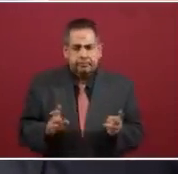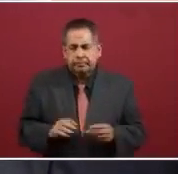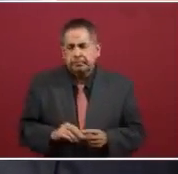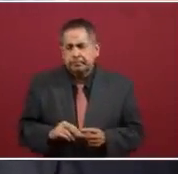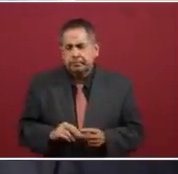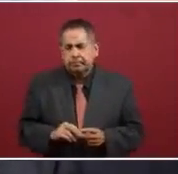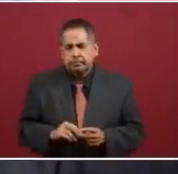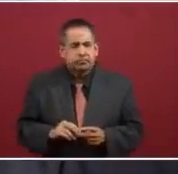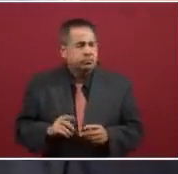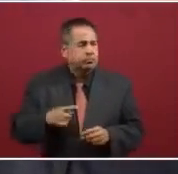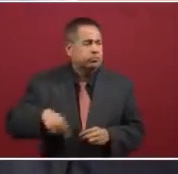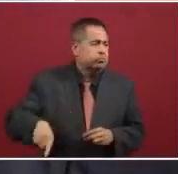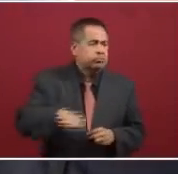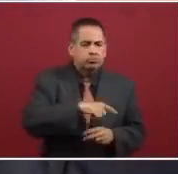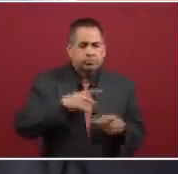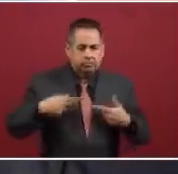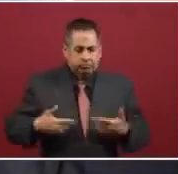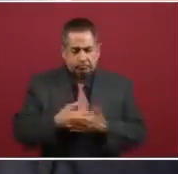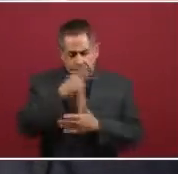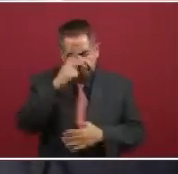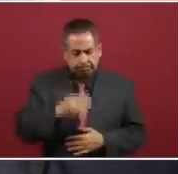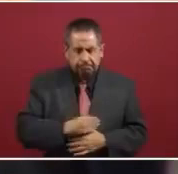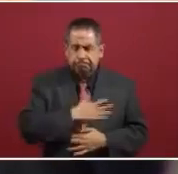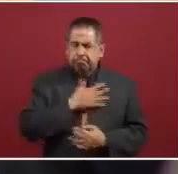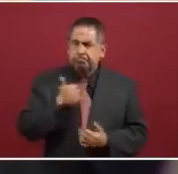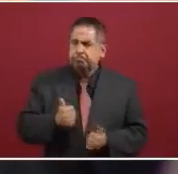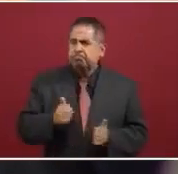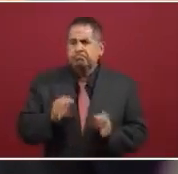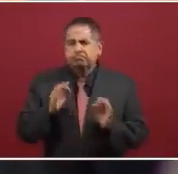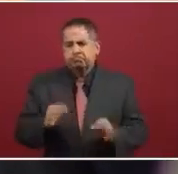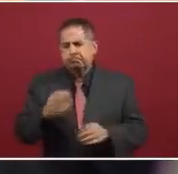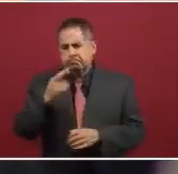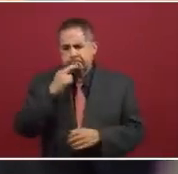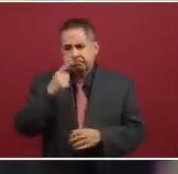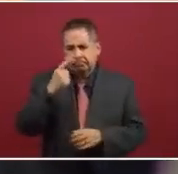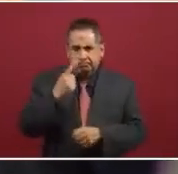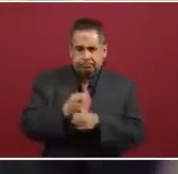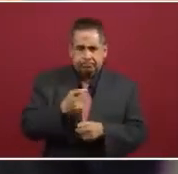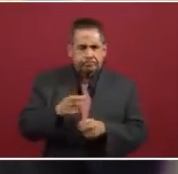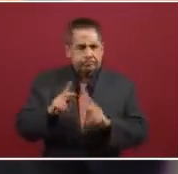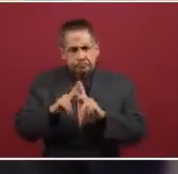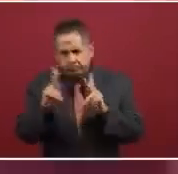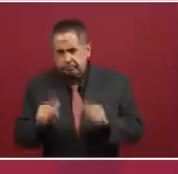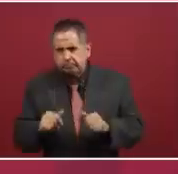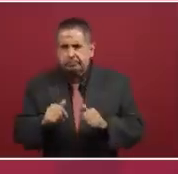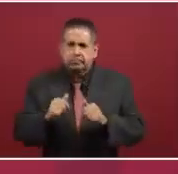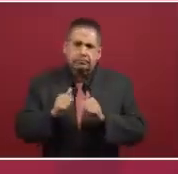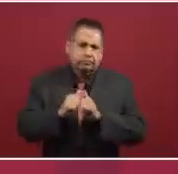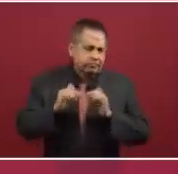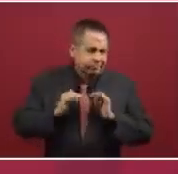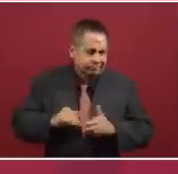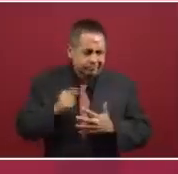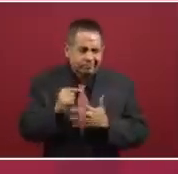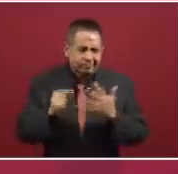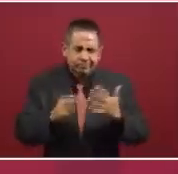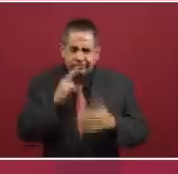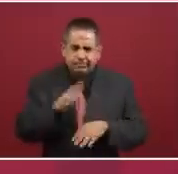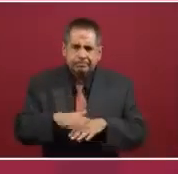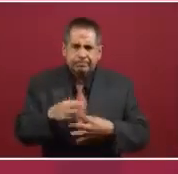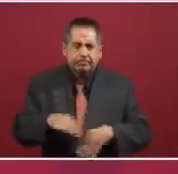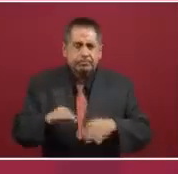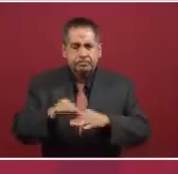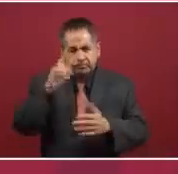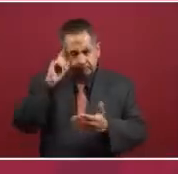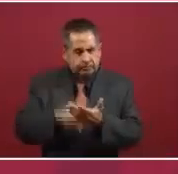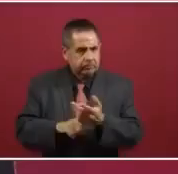el bienestar en México, garantizar la paz, la tranquilidad.